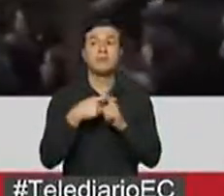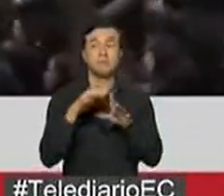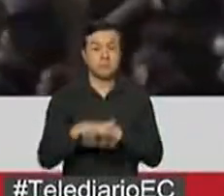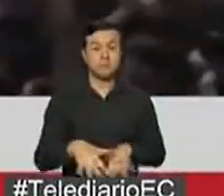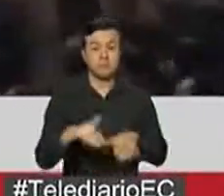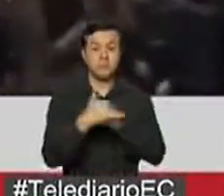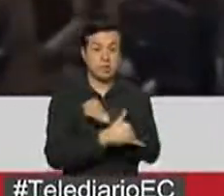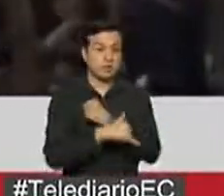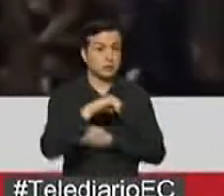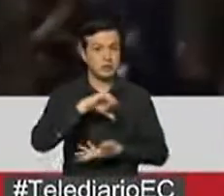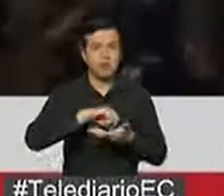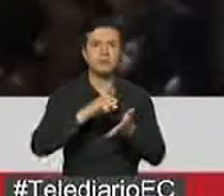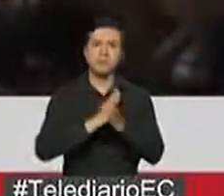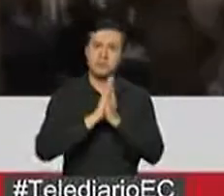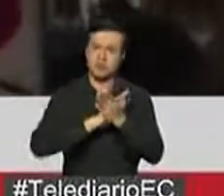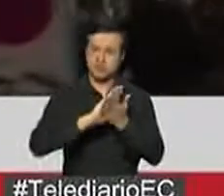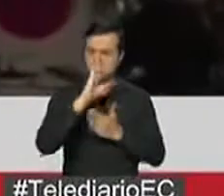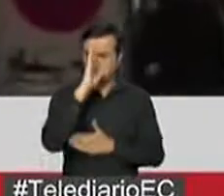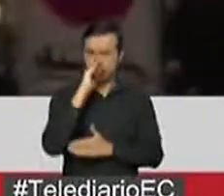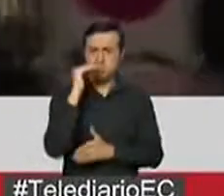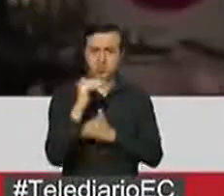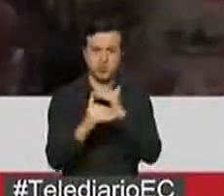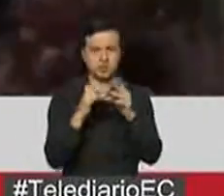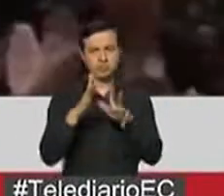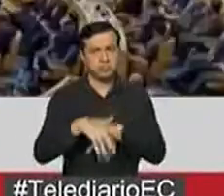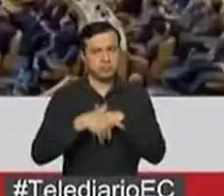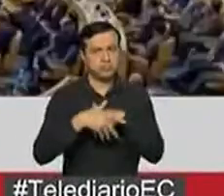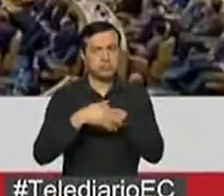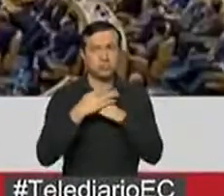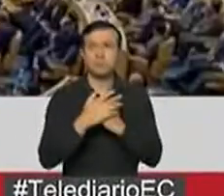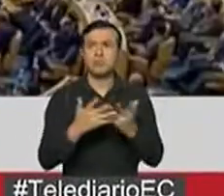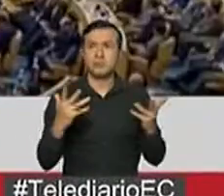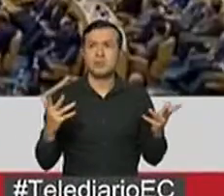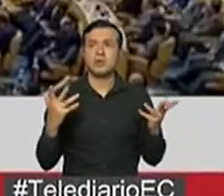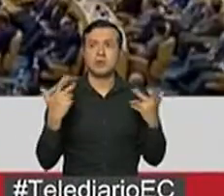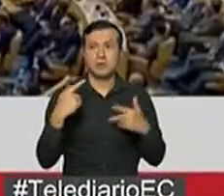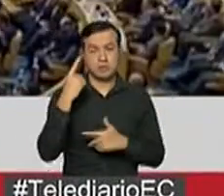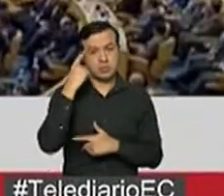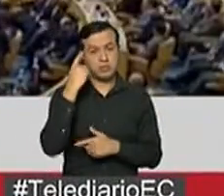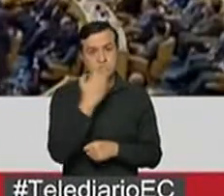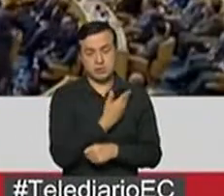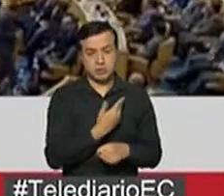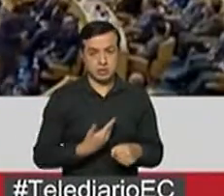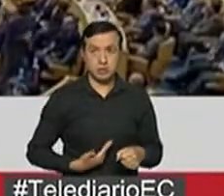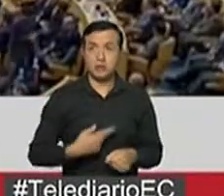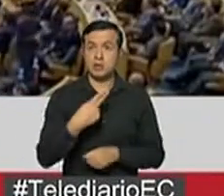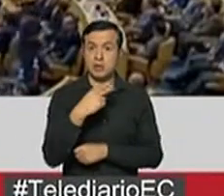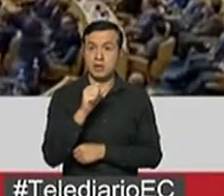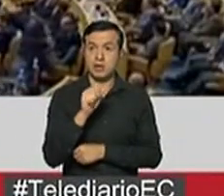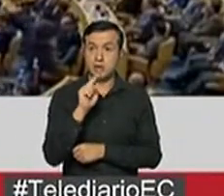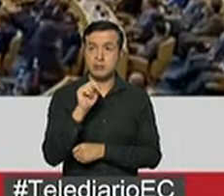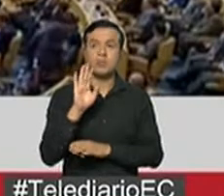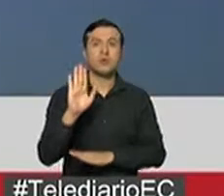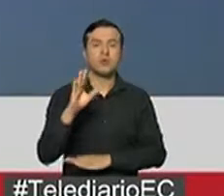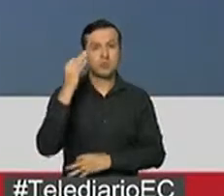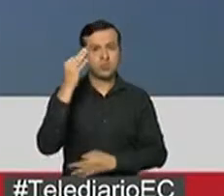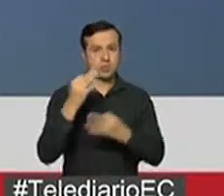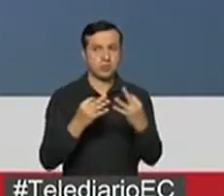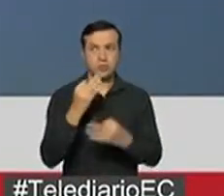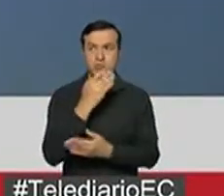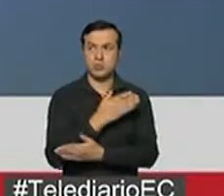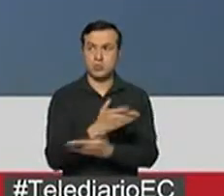que exige transparencia en el proceso mediante manifestaciones hechos que llevaron al presidente a santojanni a prometer justicia